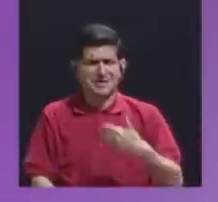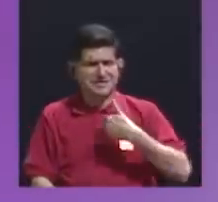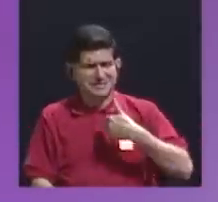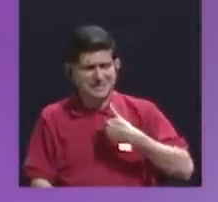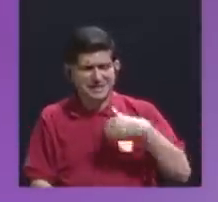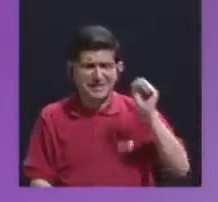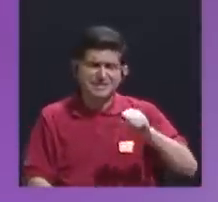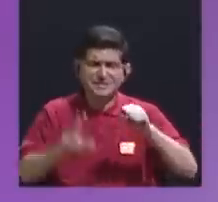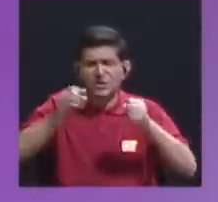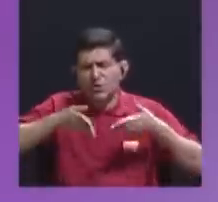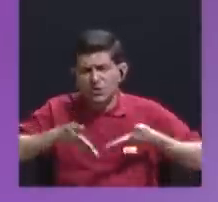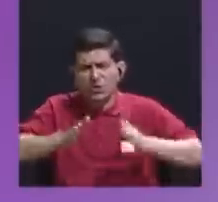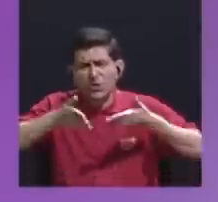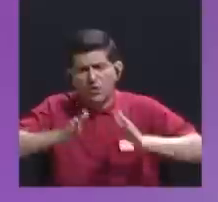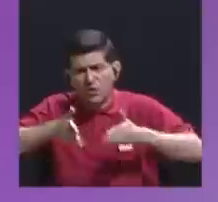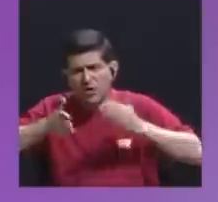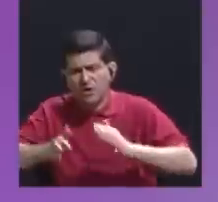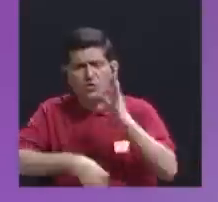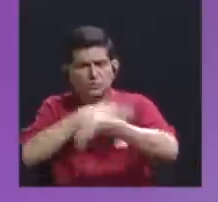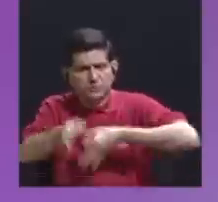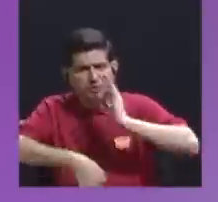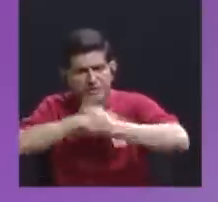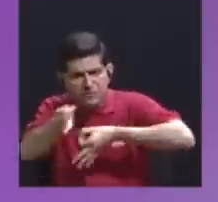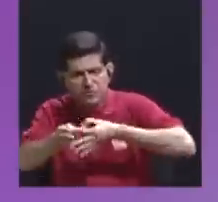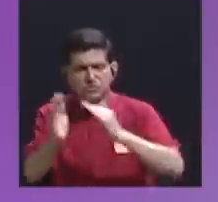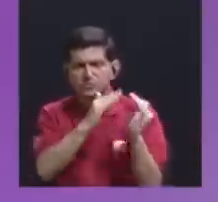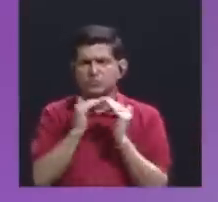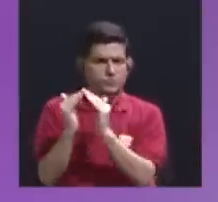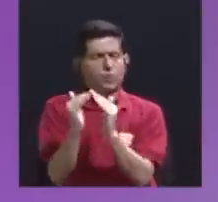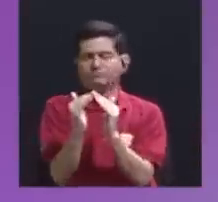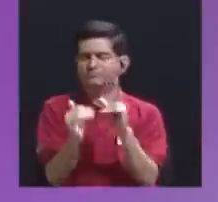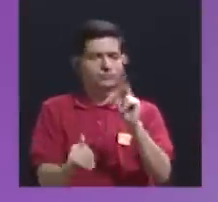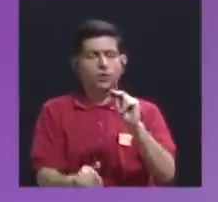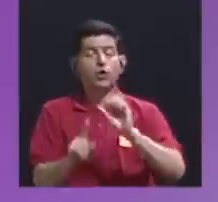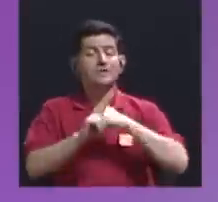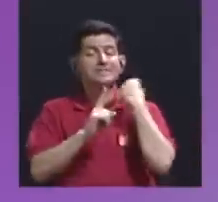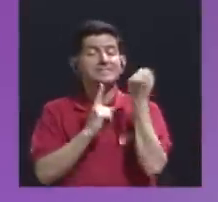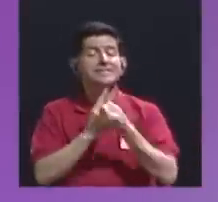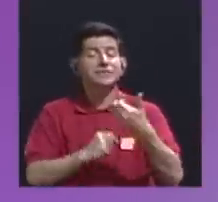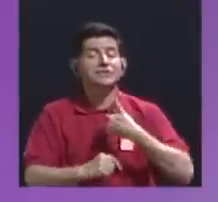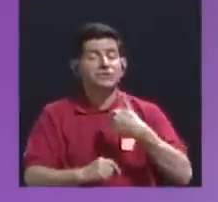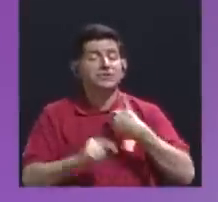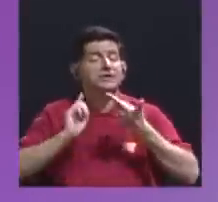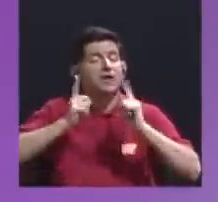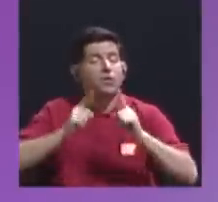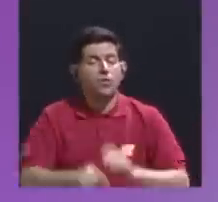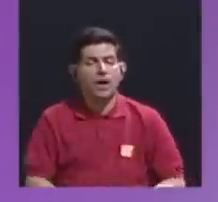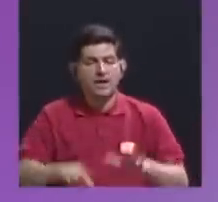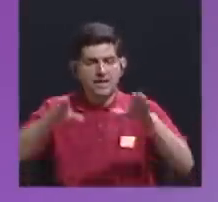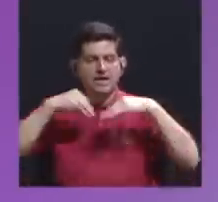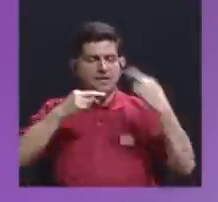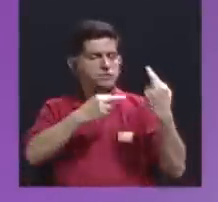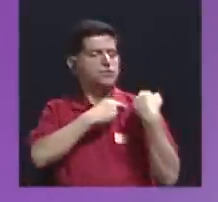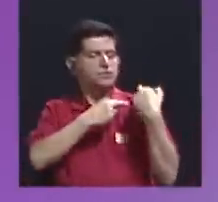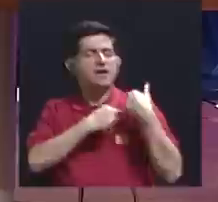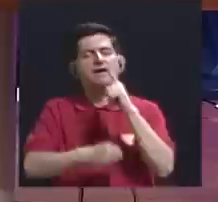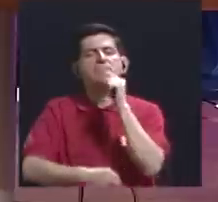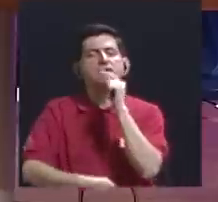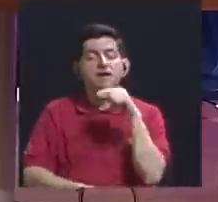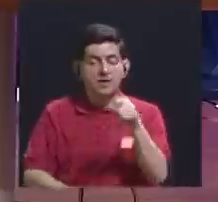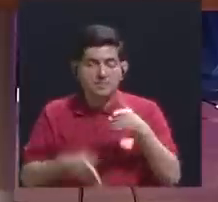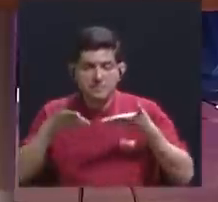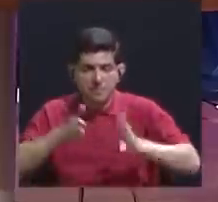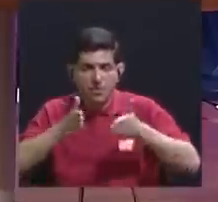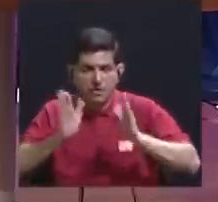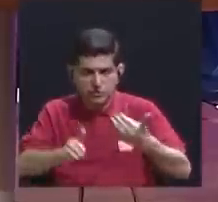teniendo o no los hijos la plazo de la población sino en qué condiciones nos estamos teniendo y quién está asumiendo la responsabilidad por